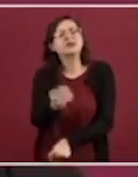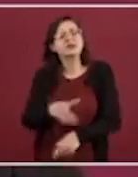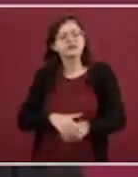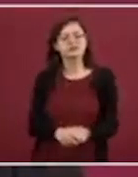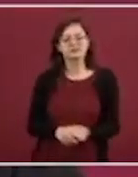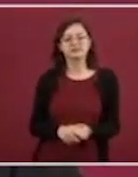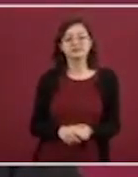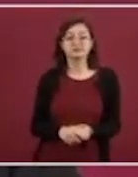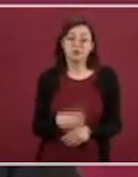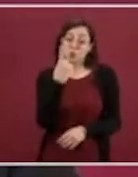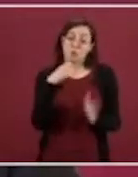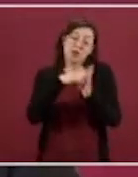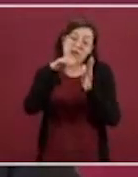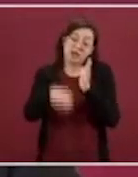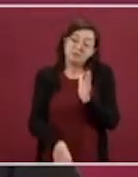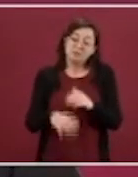ese es un ejemplo.